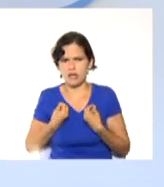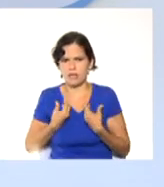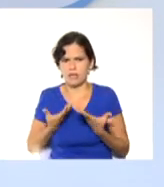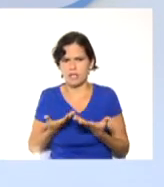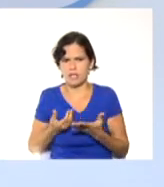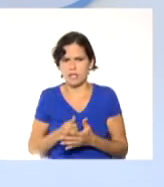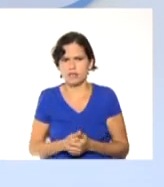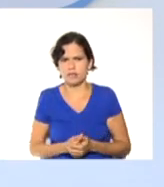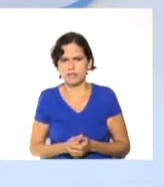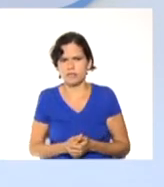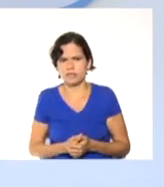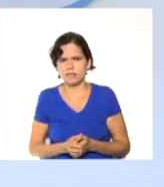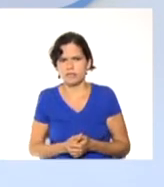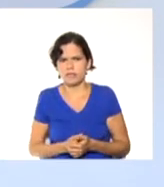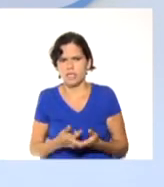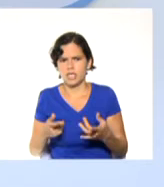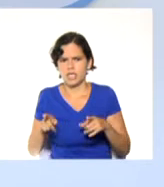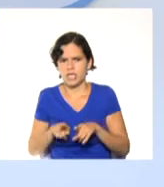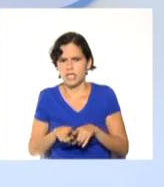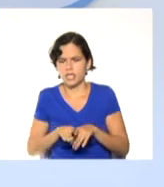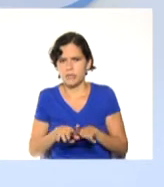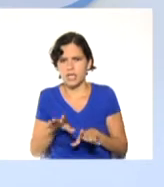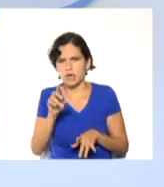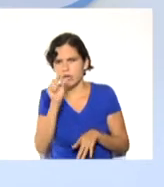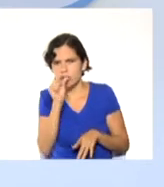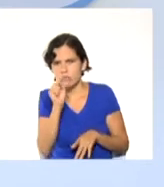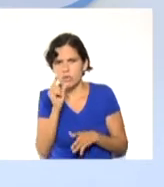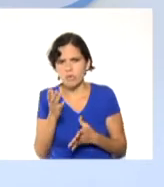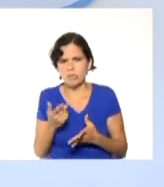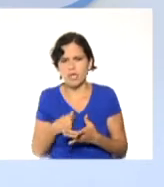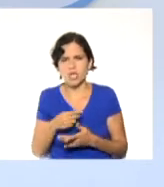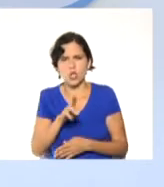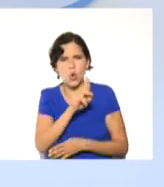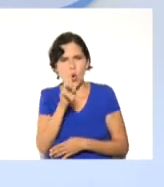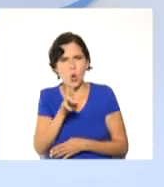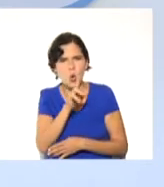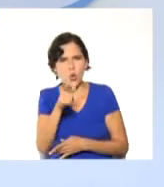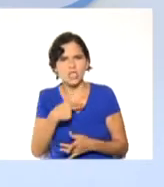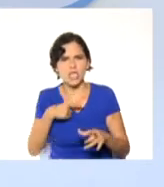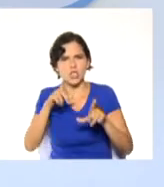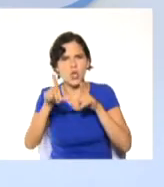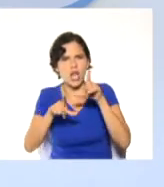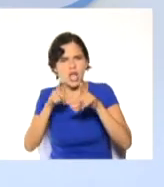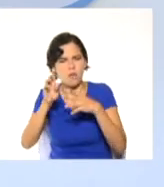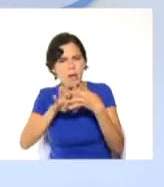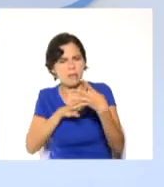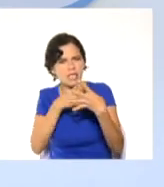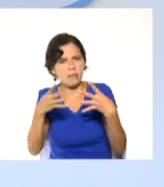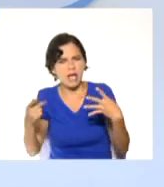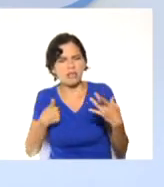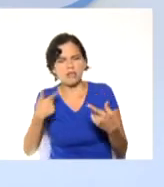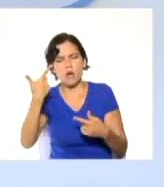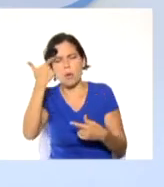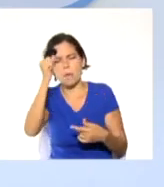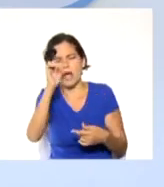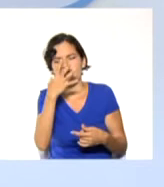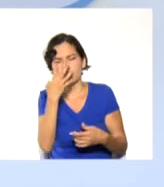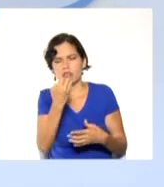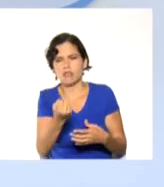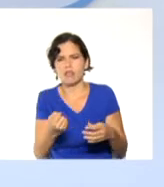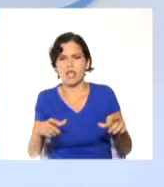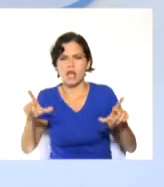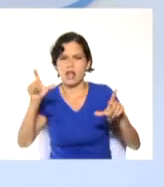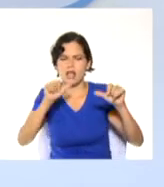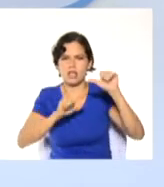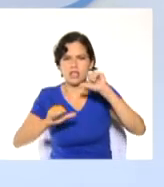amiga Omaira Guerrero, que también en algunos momentos utiliza esos lenguajes matemáticos para entender la química.